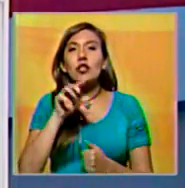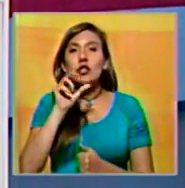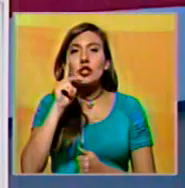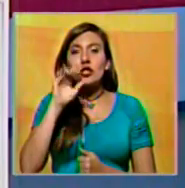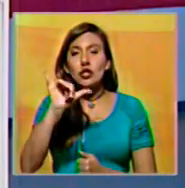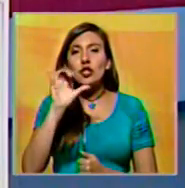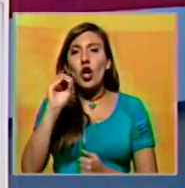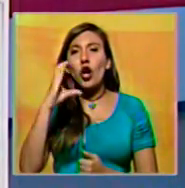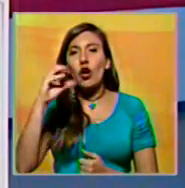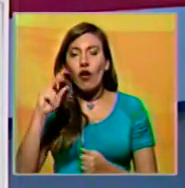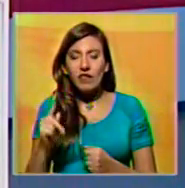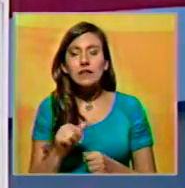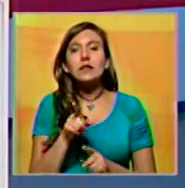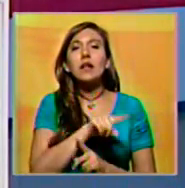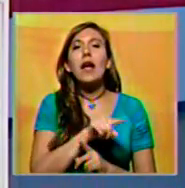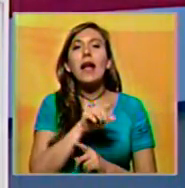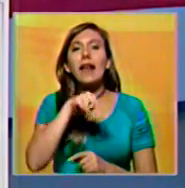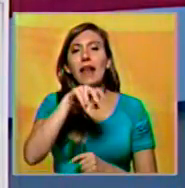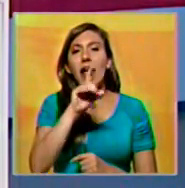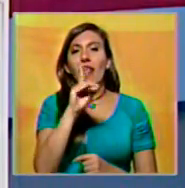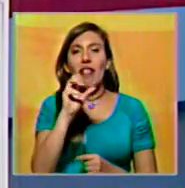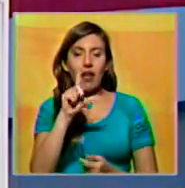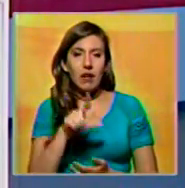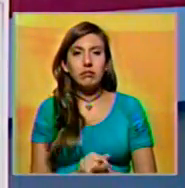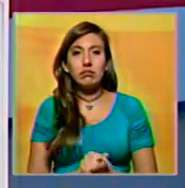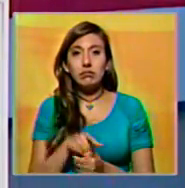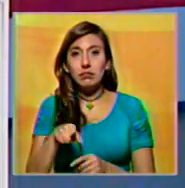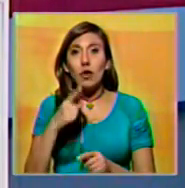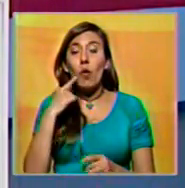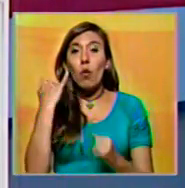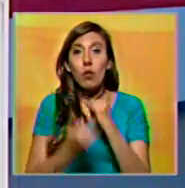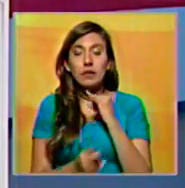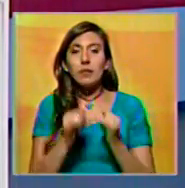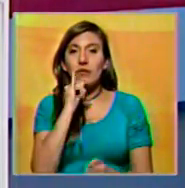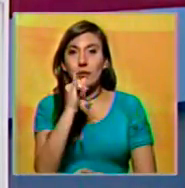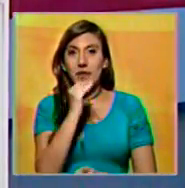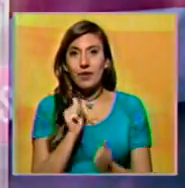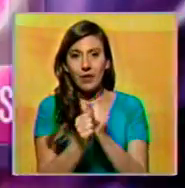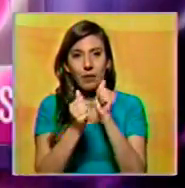semifinales del torneo de Roland Garros. Con esto ponemos punto final a la información deportiva en Noticiero Venevisión.